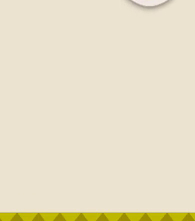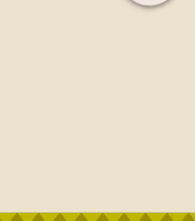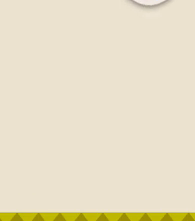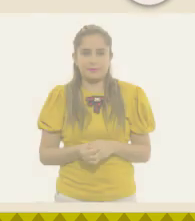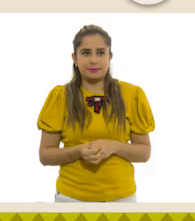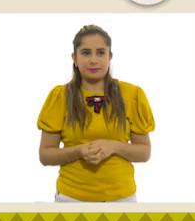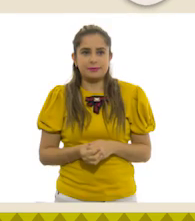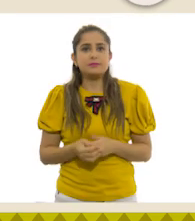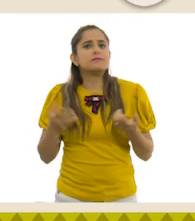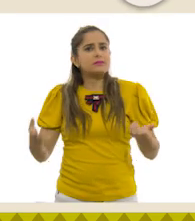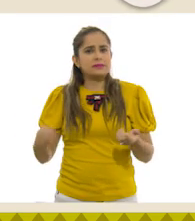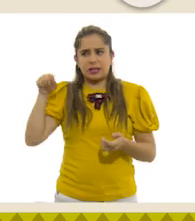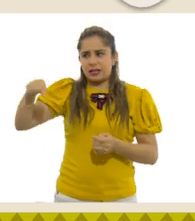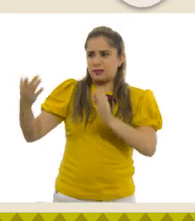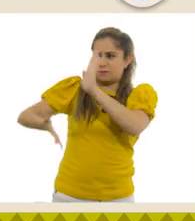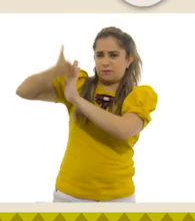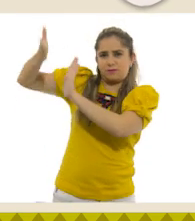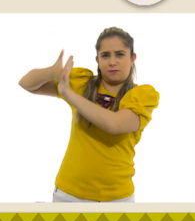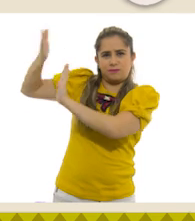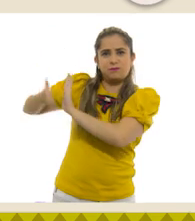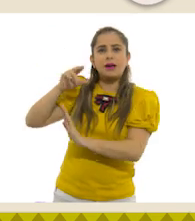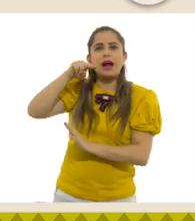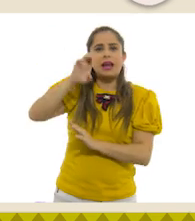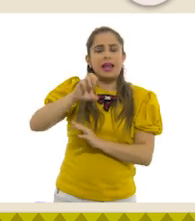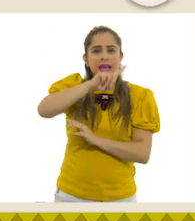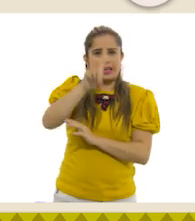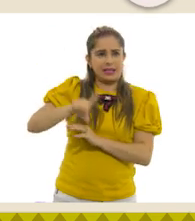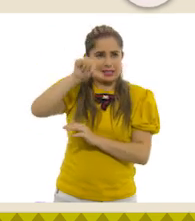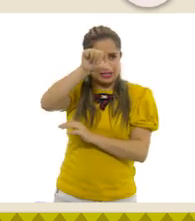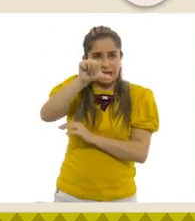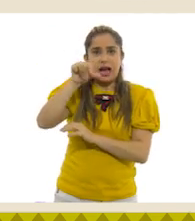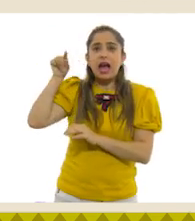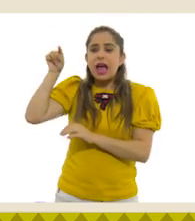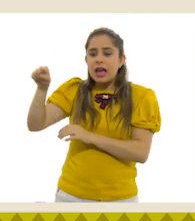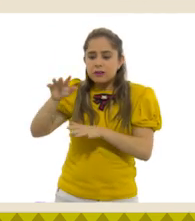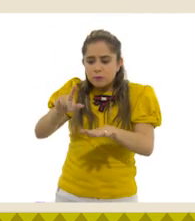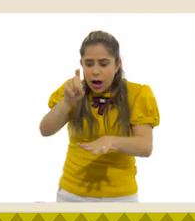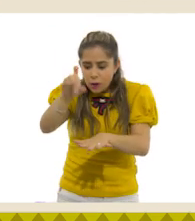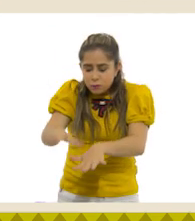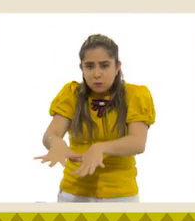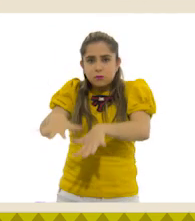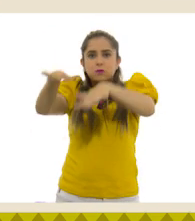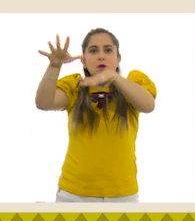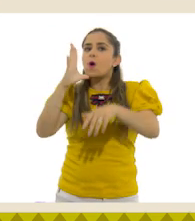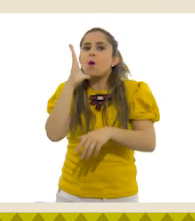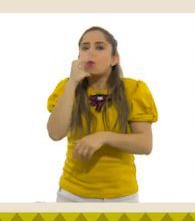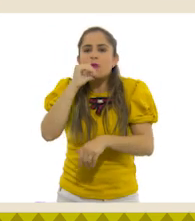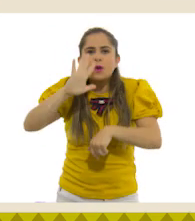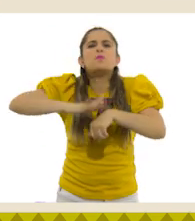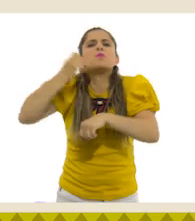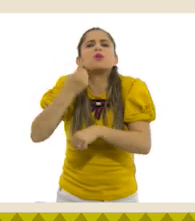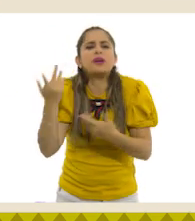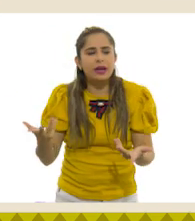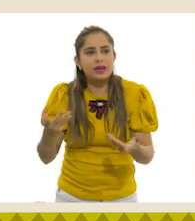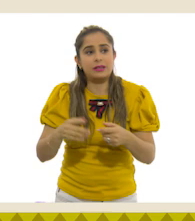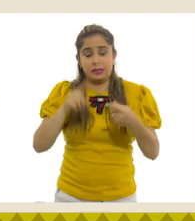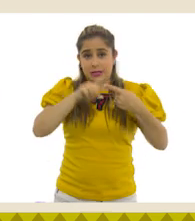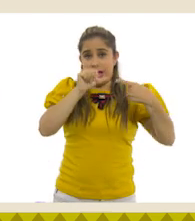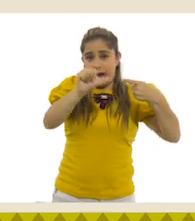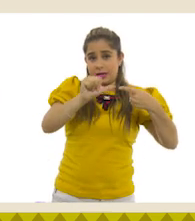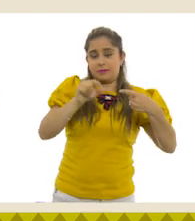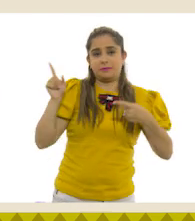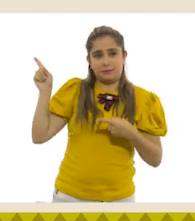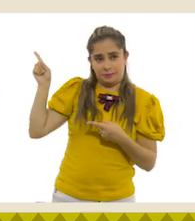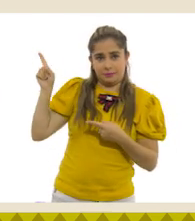¿Qué construcción dirigida por Nezahualcóyotl impedía las inundaciones? A. Albarrada de los aztecas.